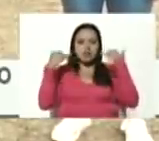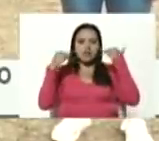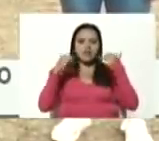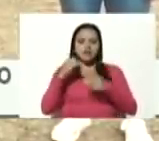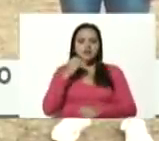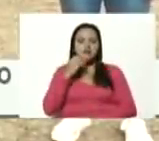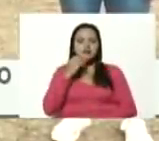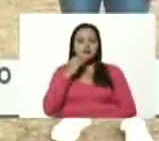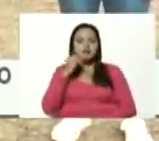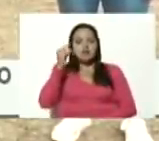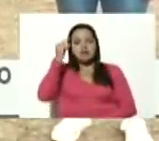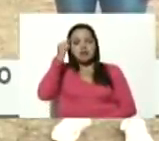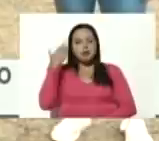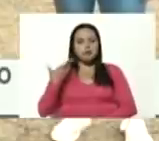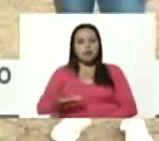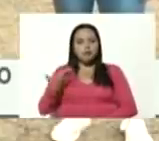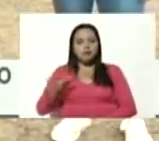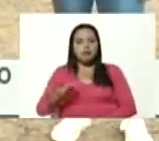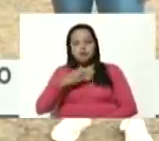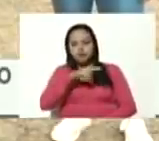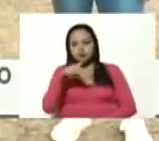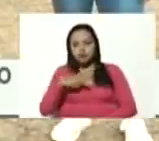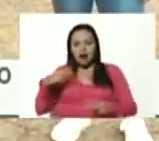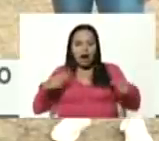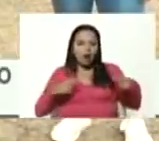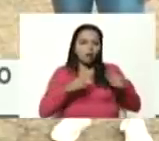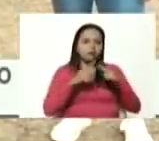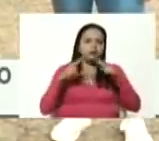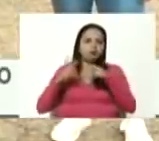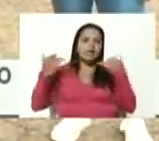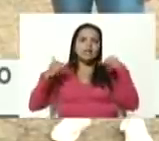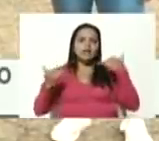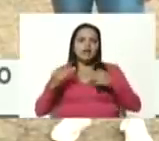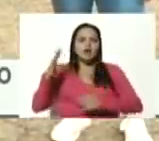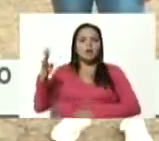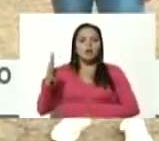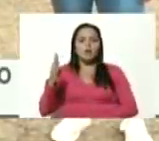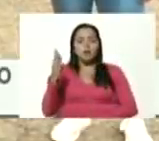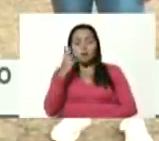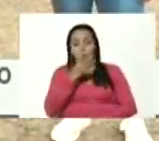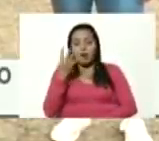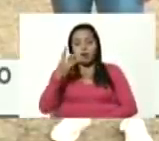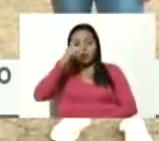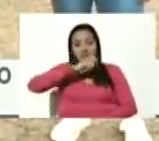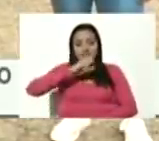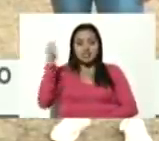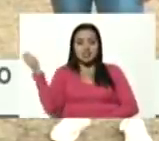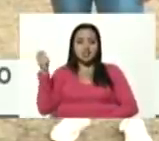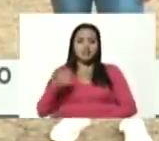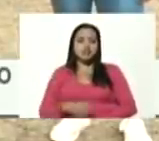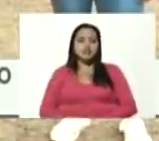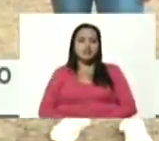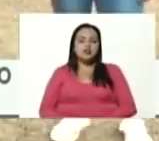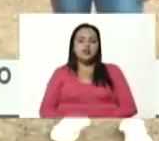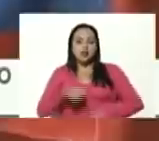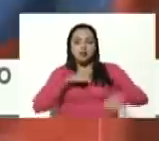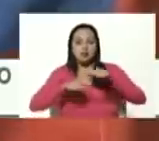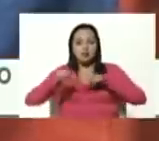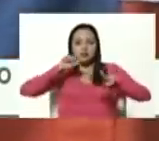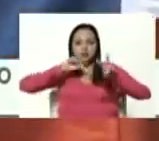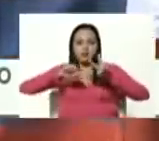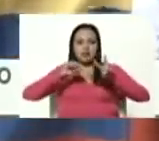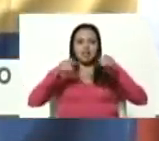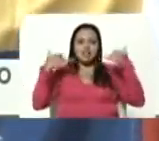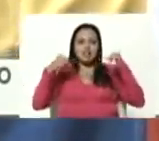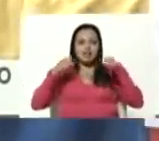fecha tan importante para nosotros, nos encontramos celebrando nuestro cuarto aniversario. Cuarto aniversario del movimiento Somos Venezuela, y lo